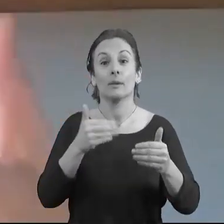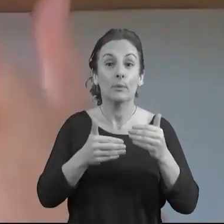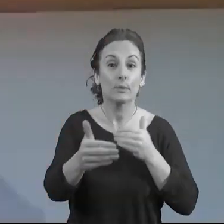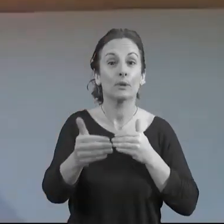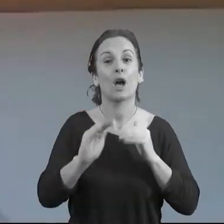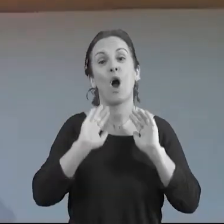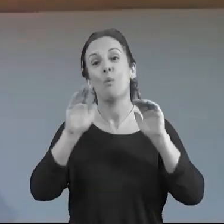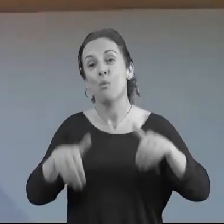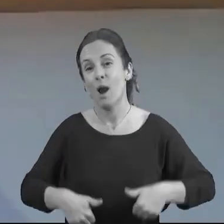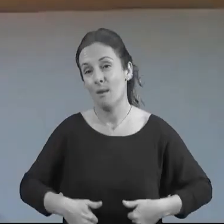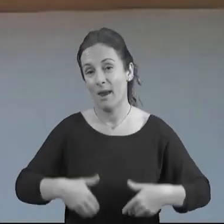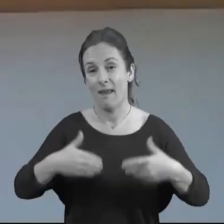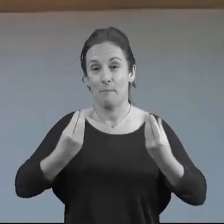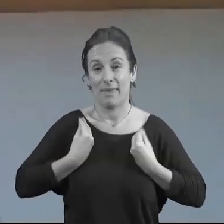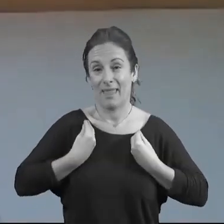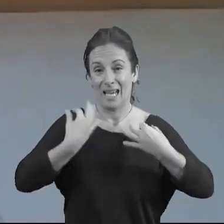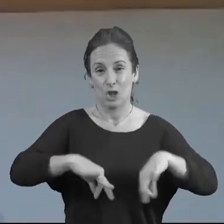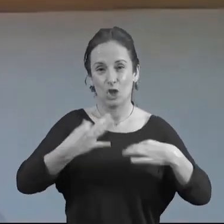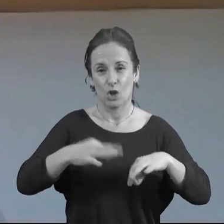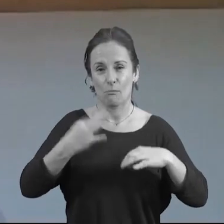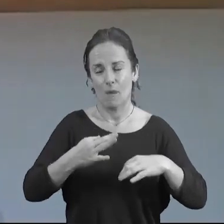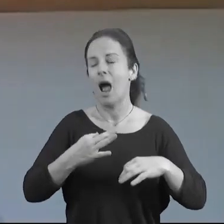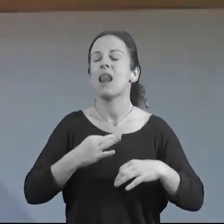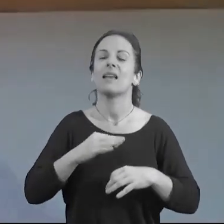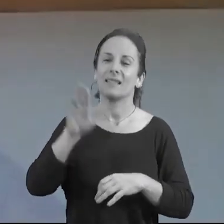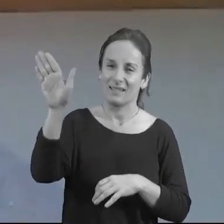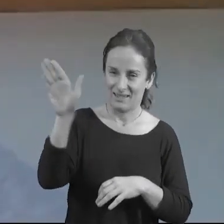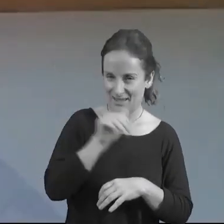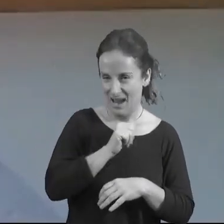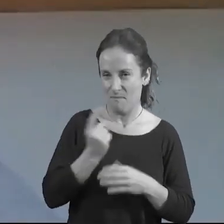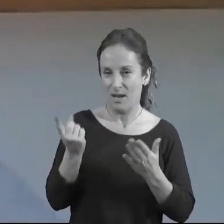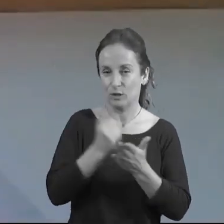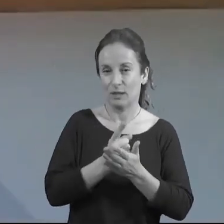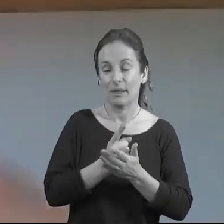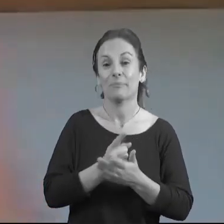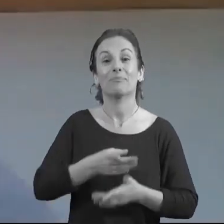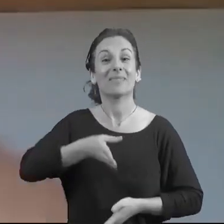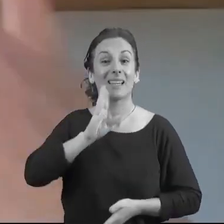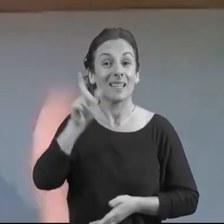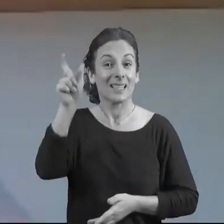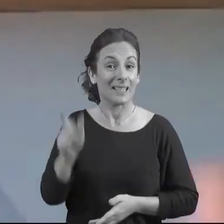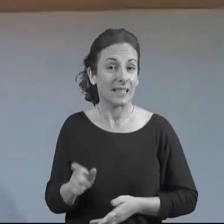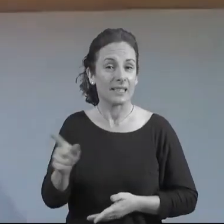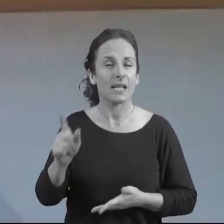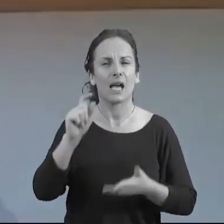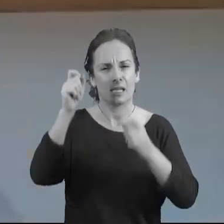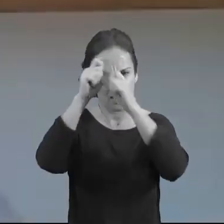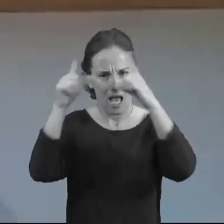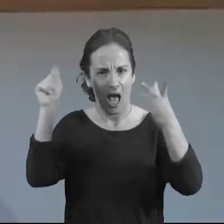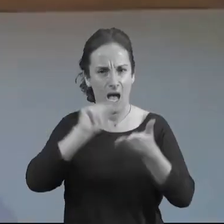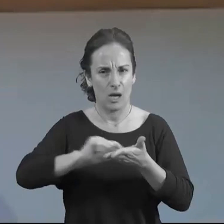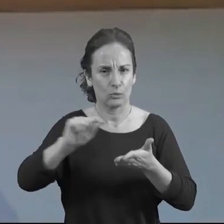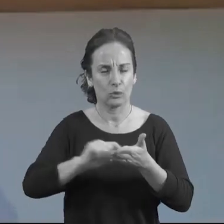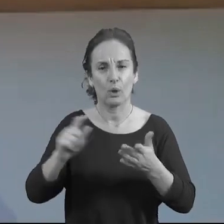a reiniciar una cierta normalidad. Como decía Gracia, bueno, es autora de publicaciones, de